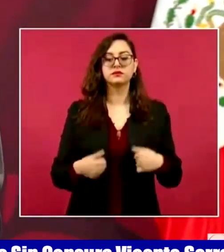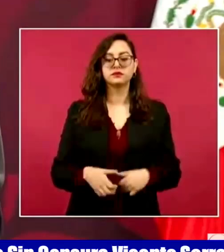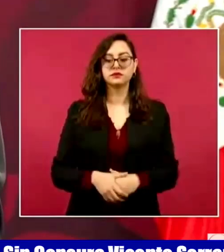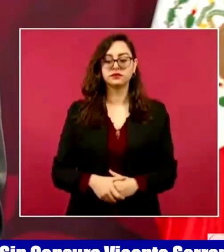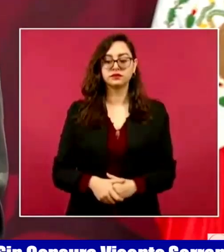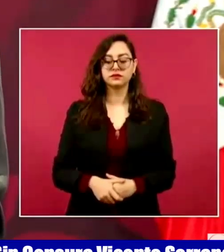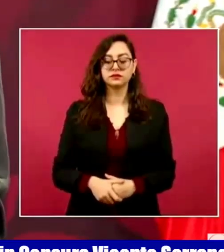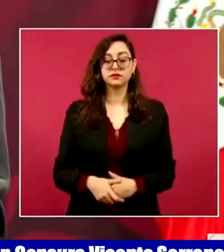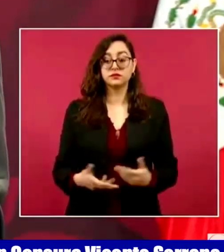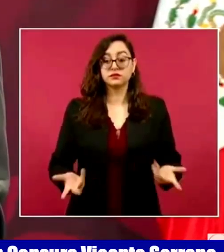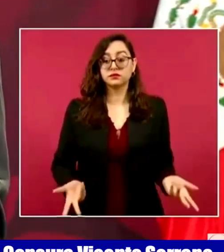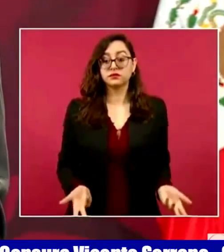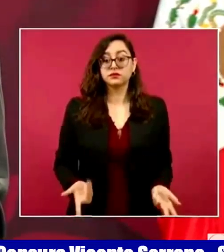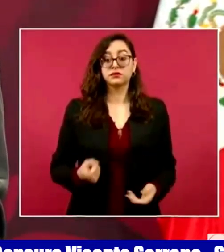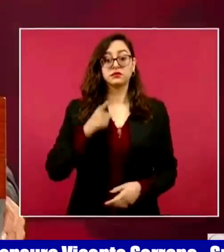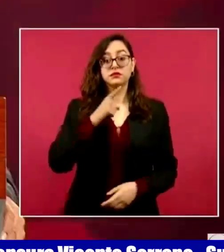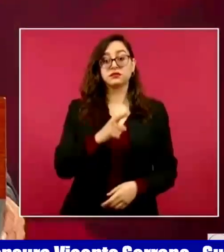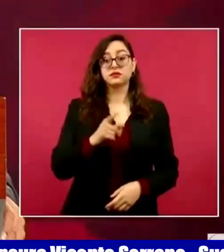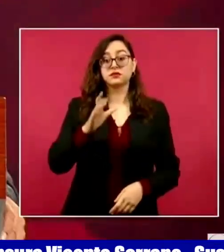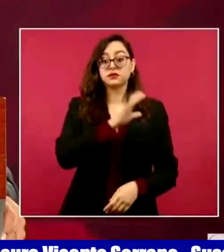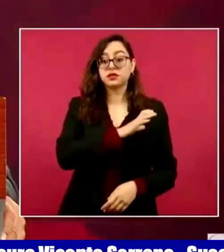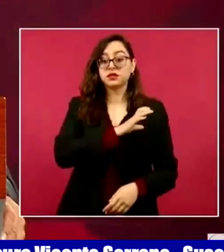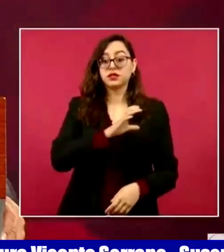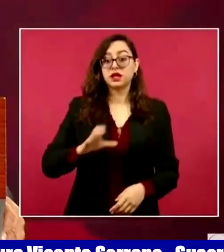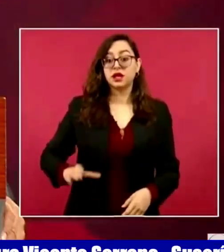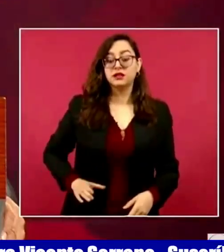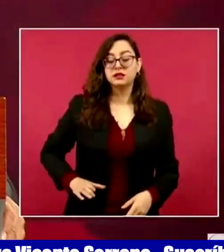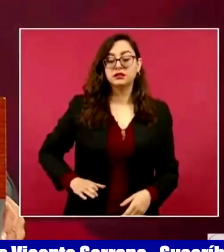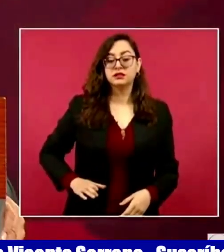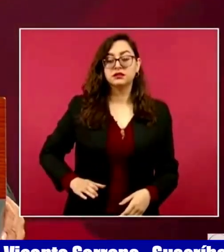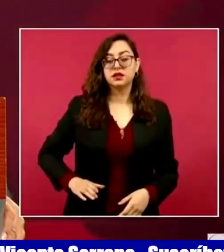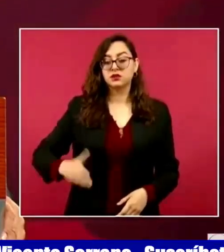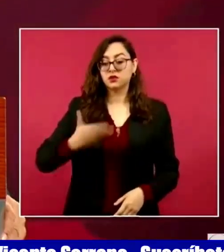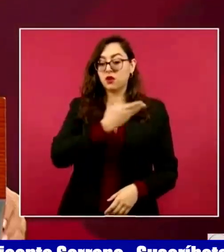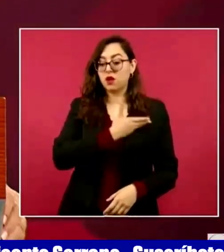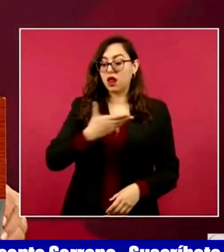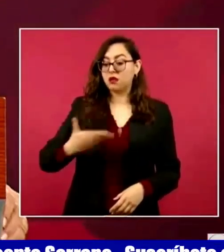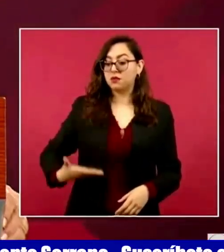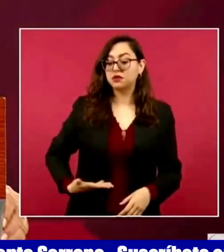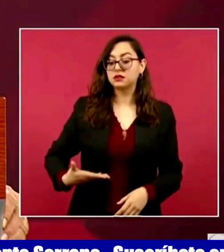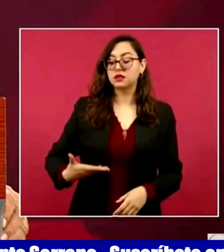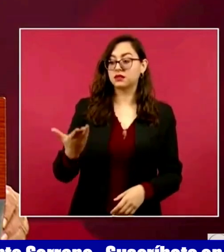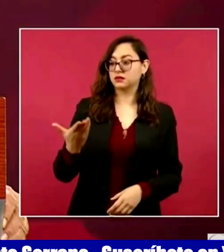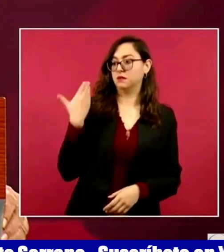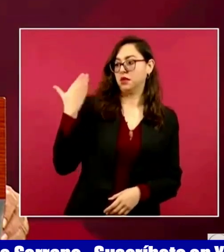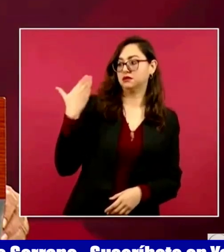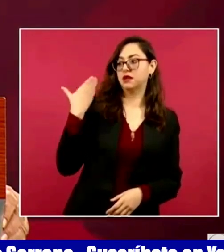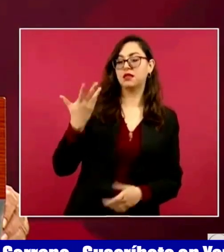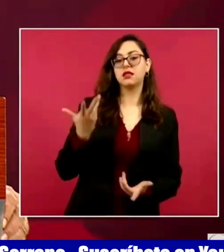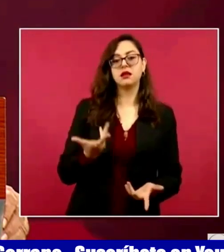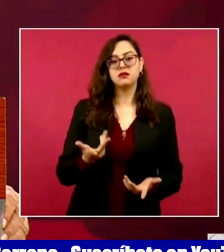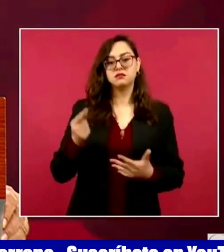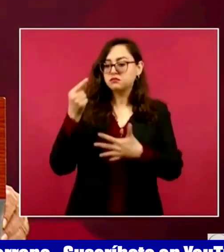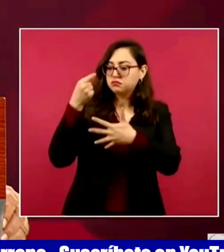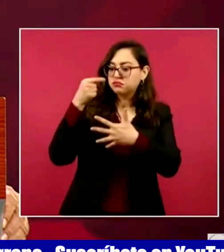registro a candidatos a la presidencia que no cumplían los requisitos?